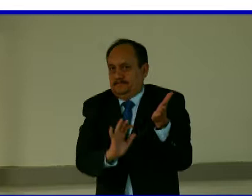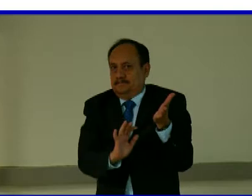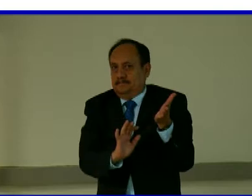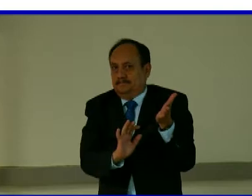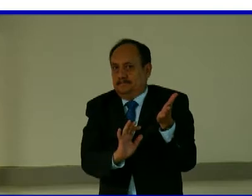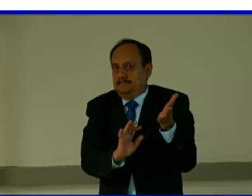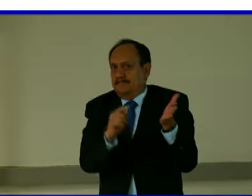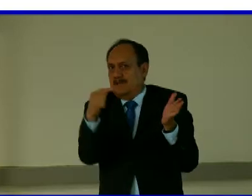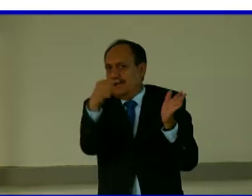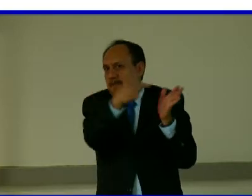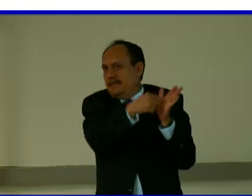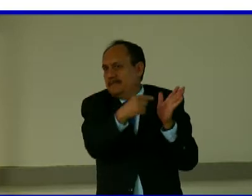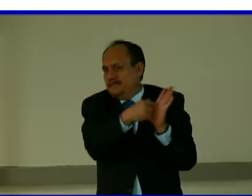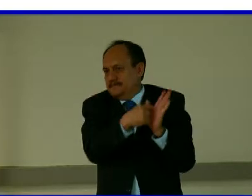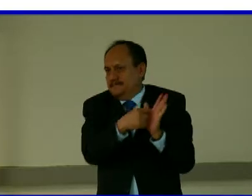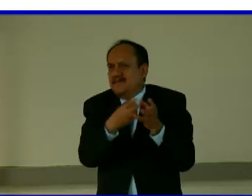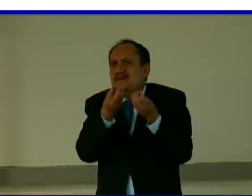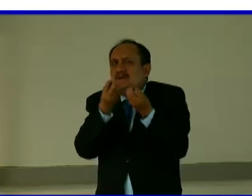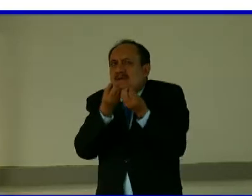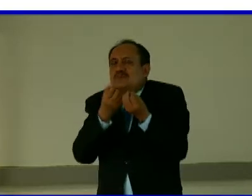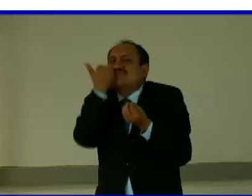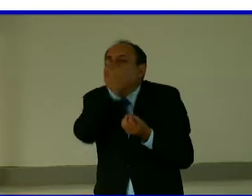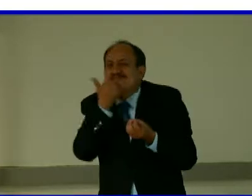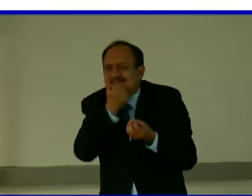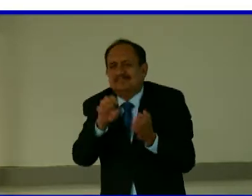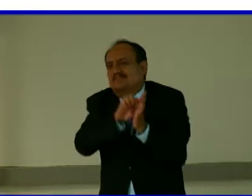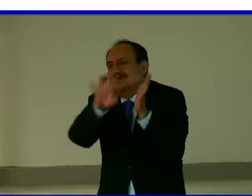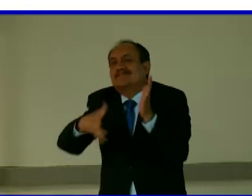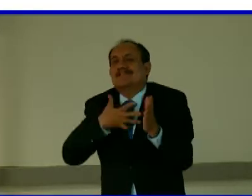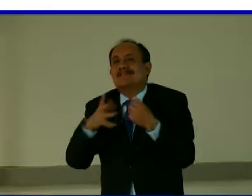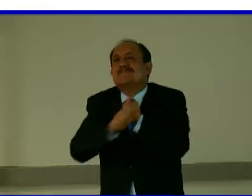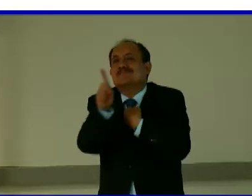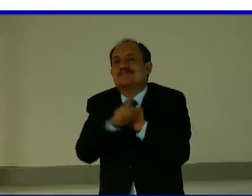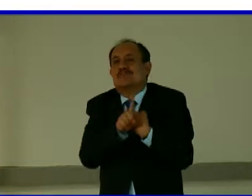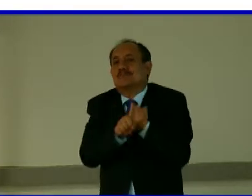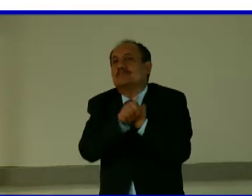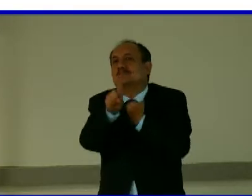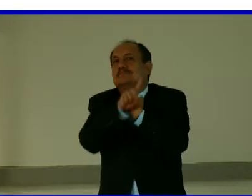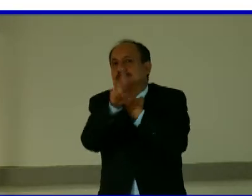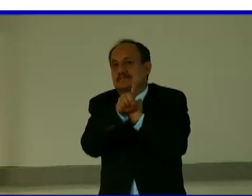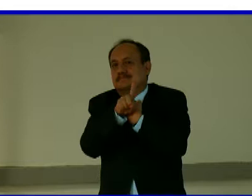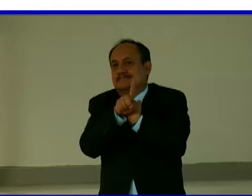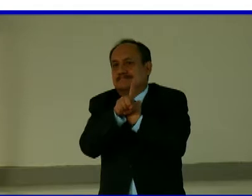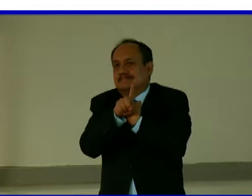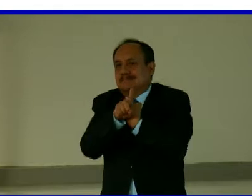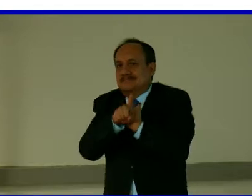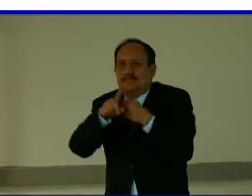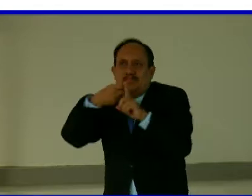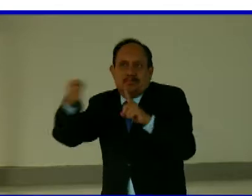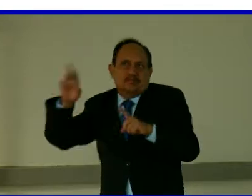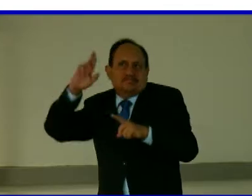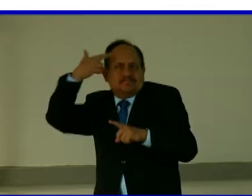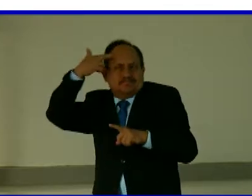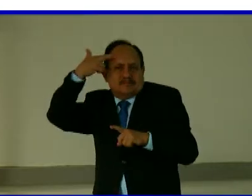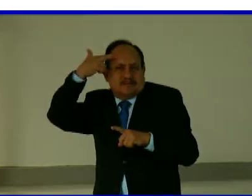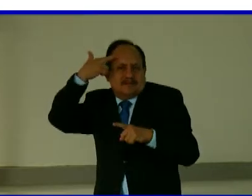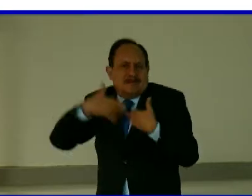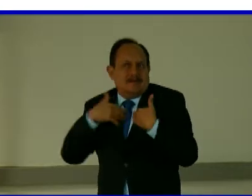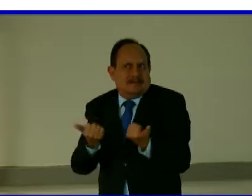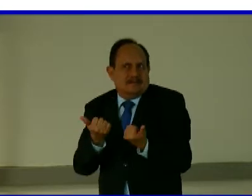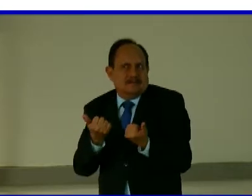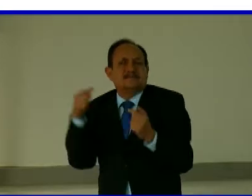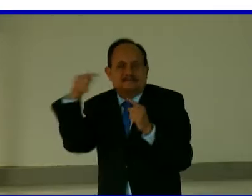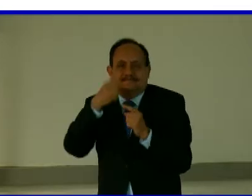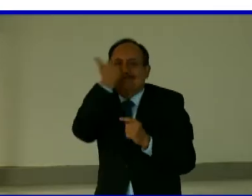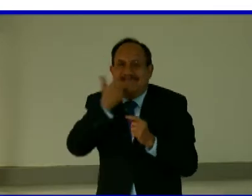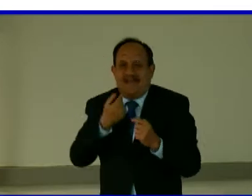Y en ese caso, muchos de los estudiantes, por ejemplo, que tienen problemas con recuperación automática rápida, son los que